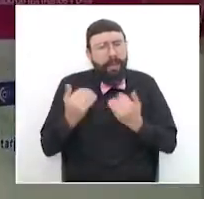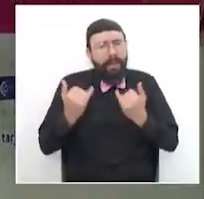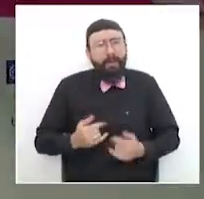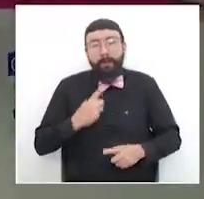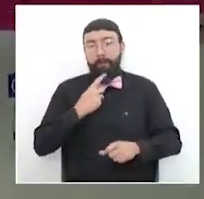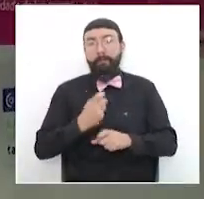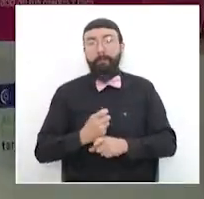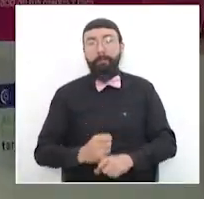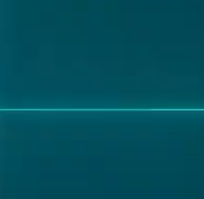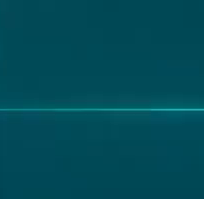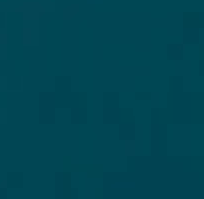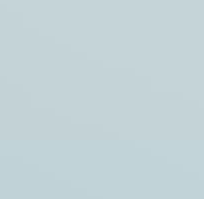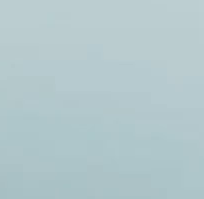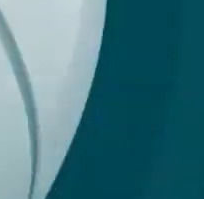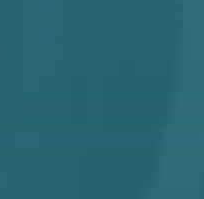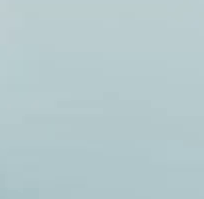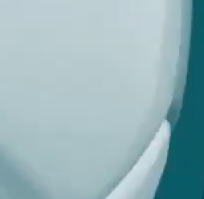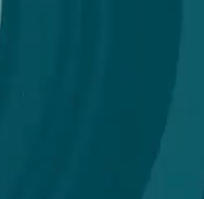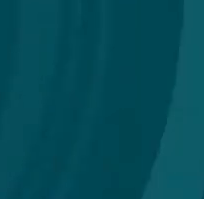crisis.